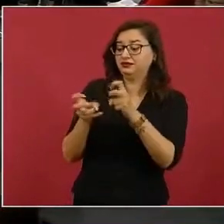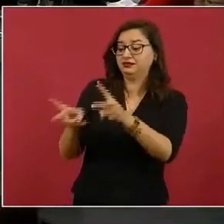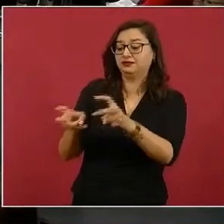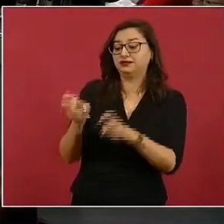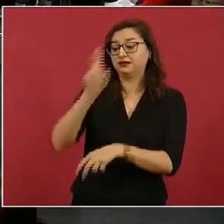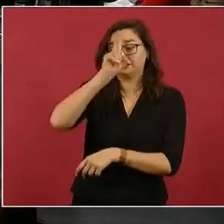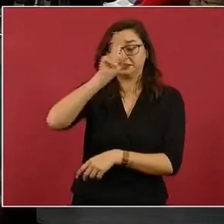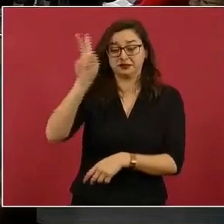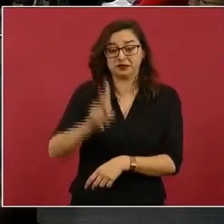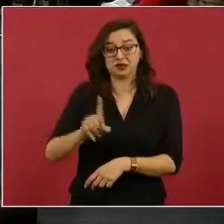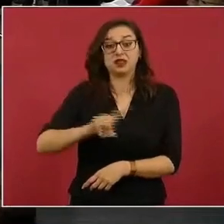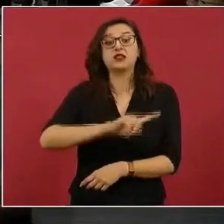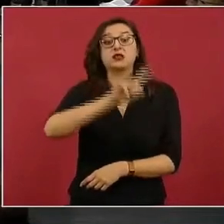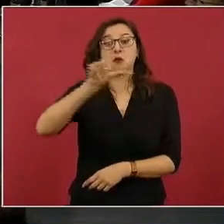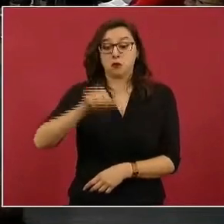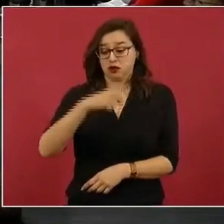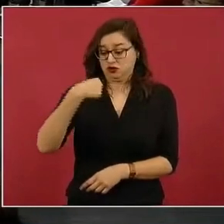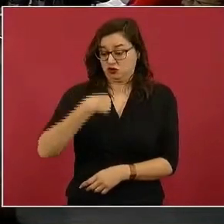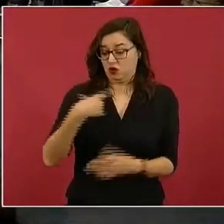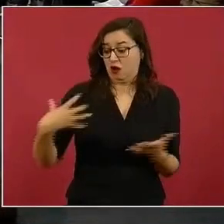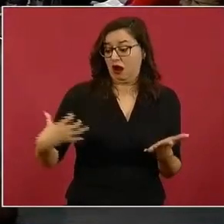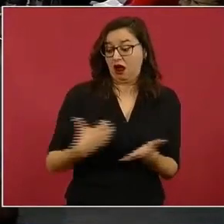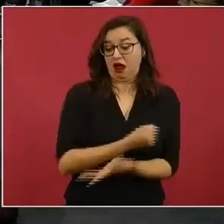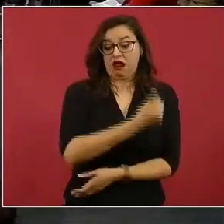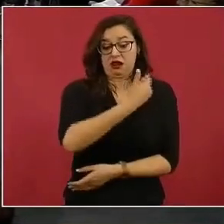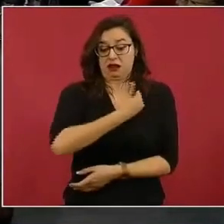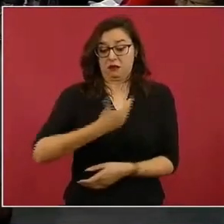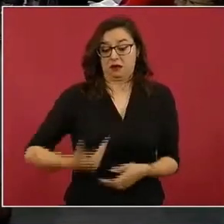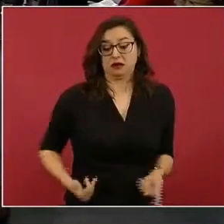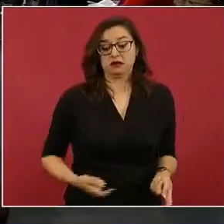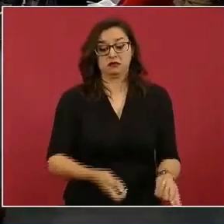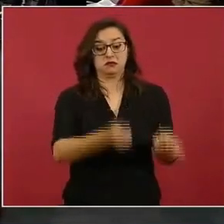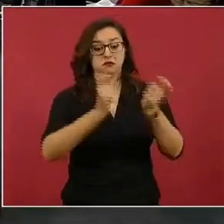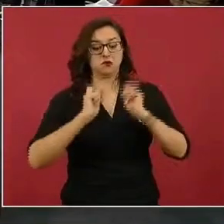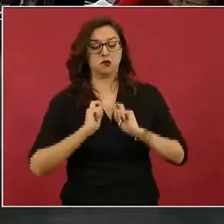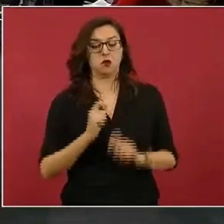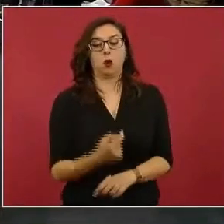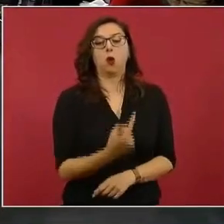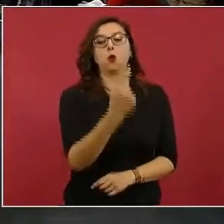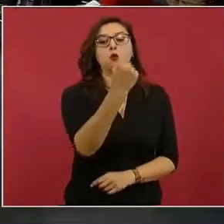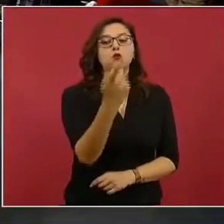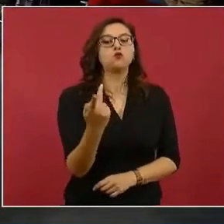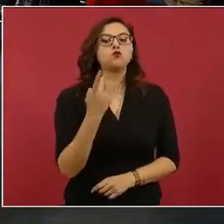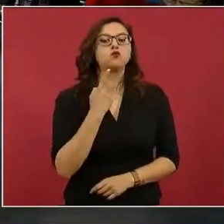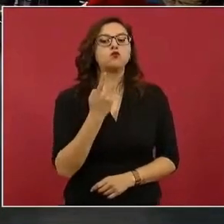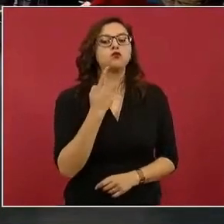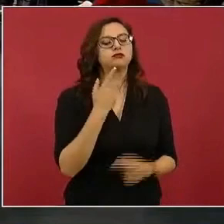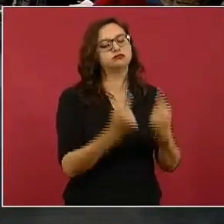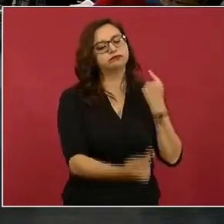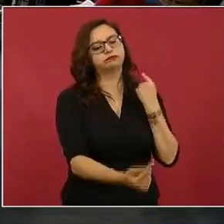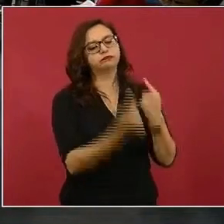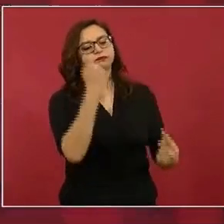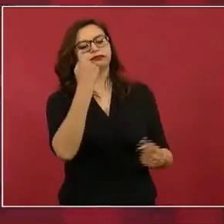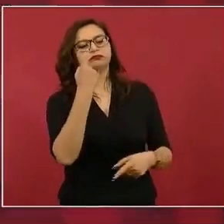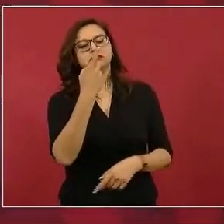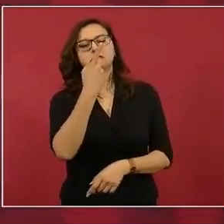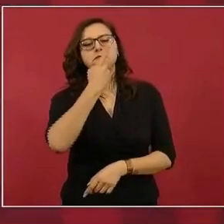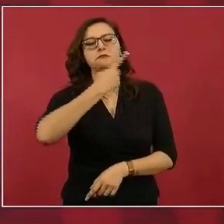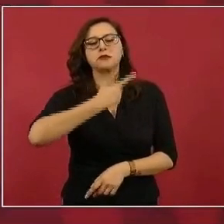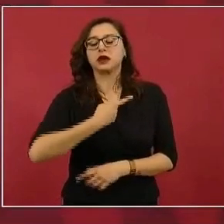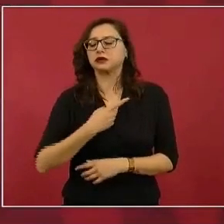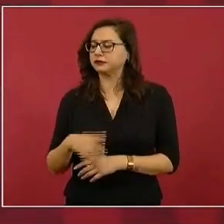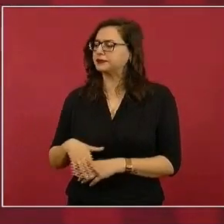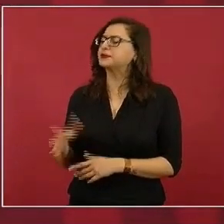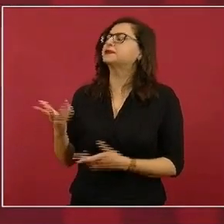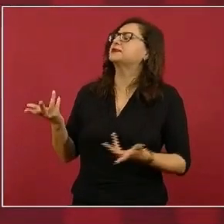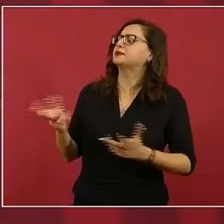político o de mucha jerarquía, ¿cómo le va a hacer?